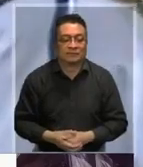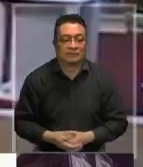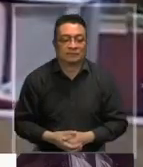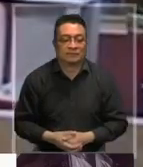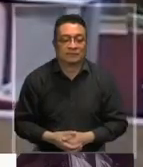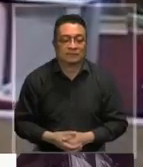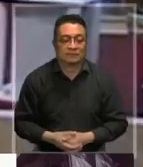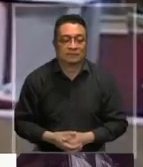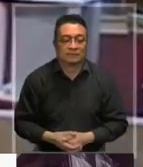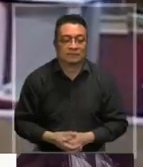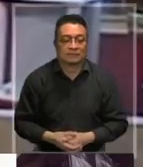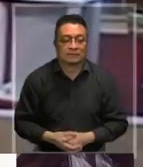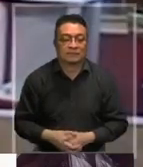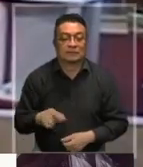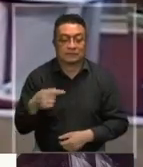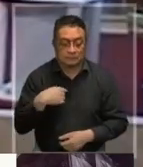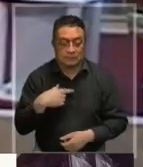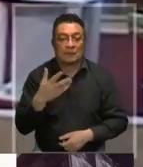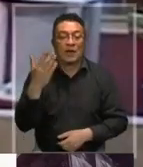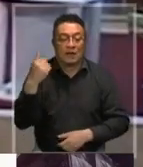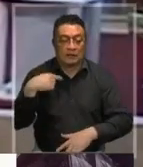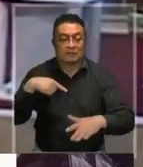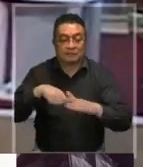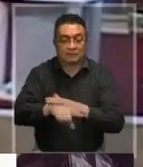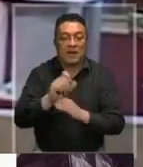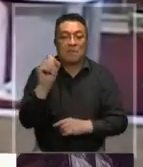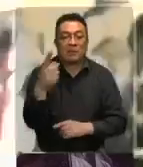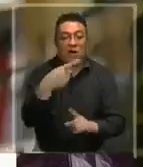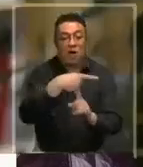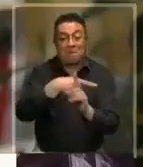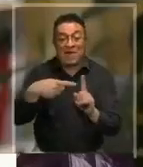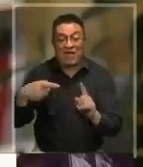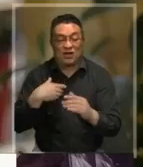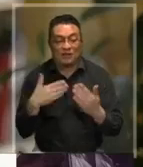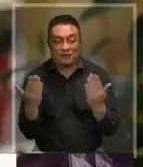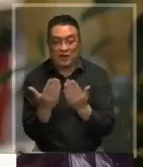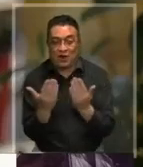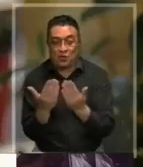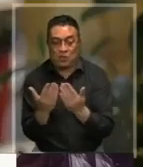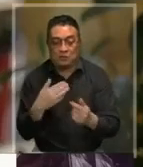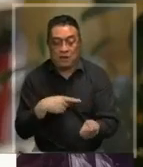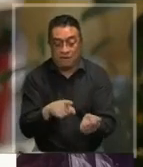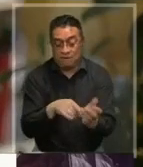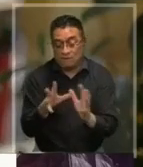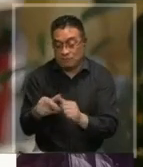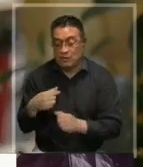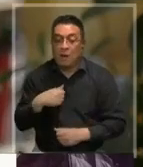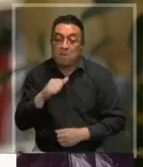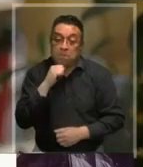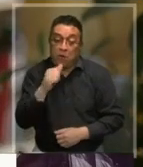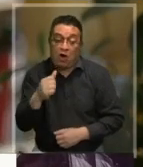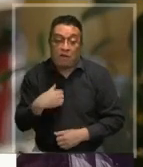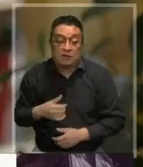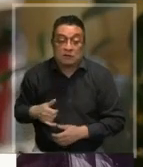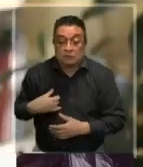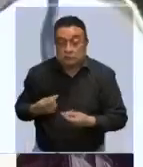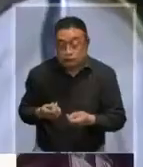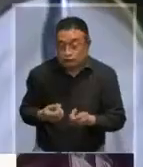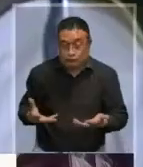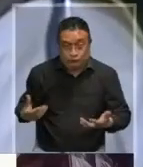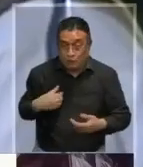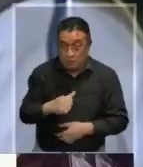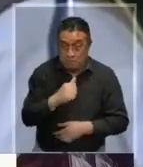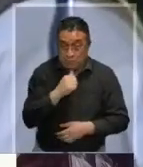feliz venía entrando a primero medio venía de una familia Pobre de escasos recurs